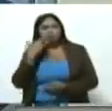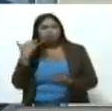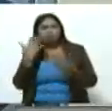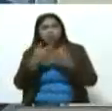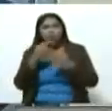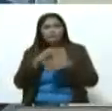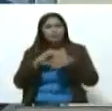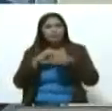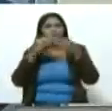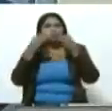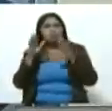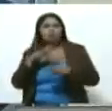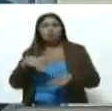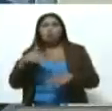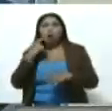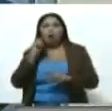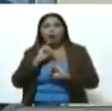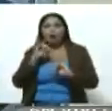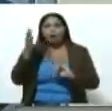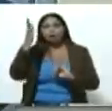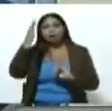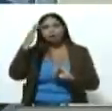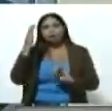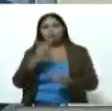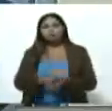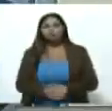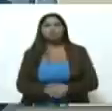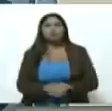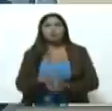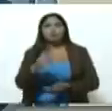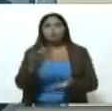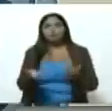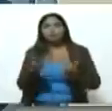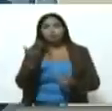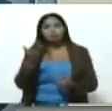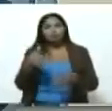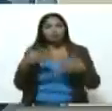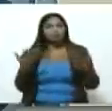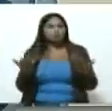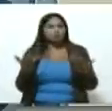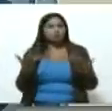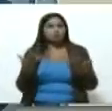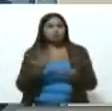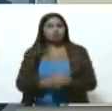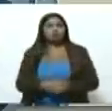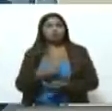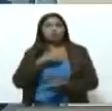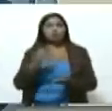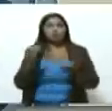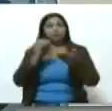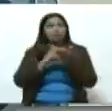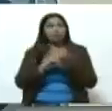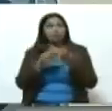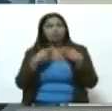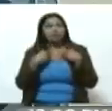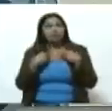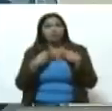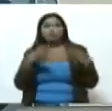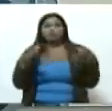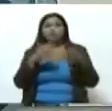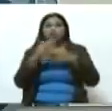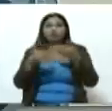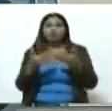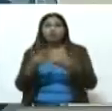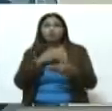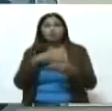el Ministerio Público. Esto fue muy importante para recobrar gran parte